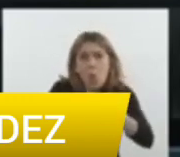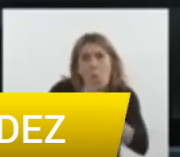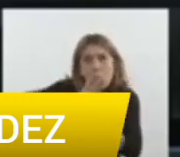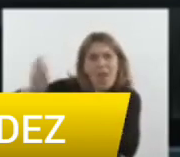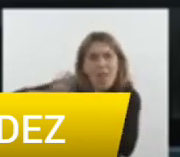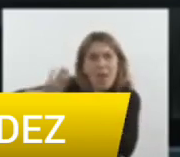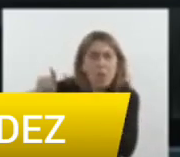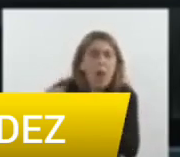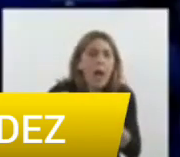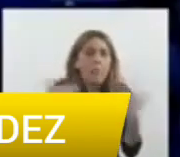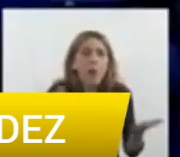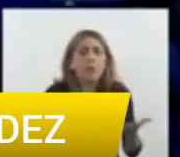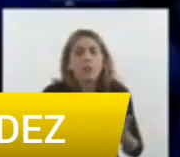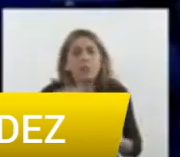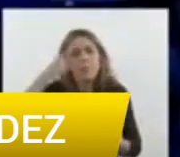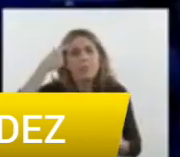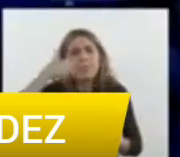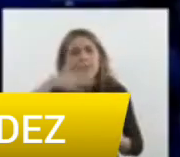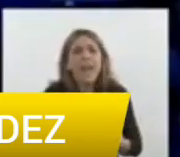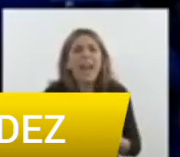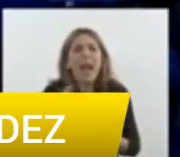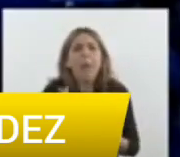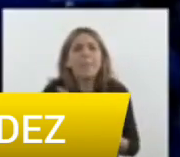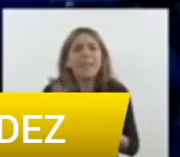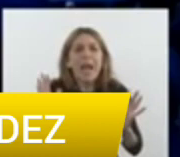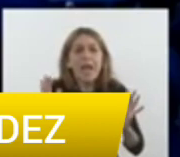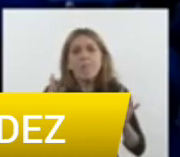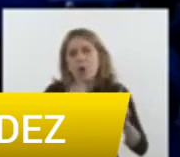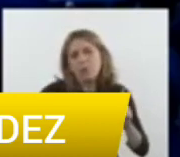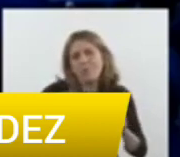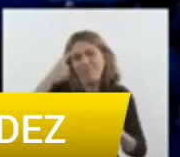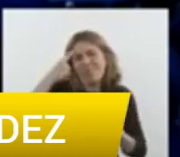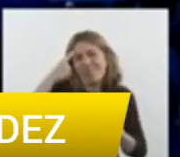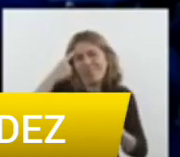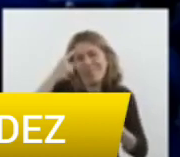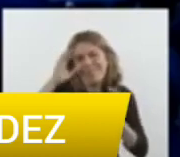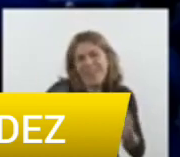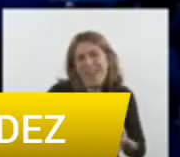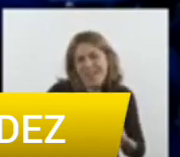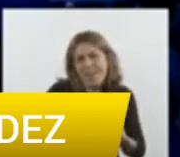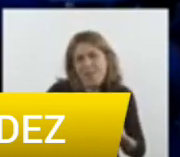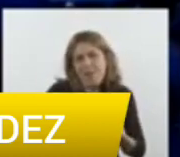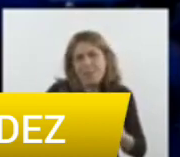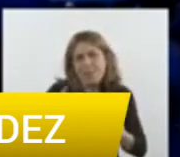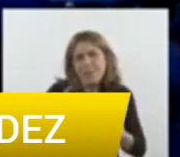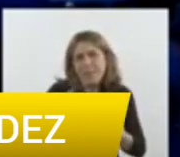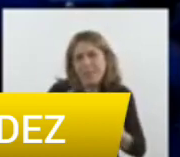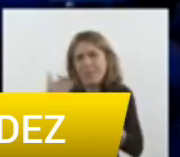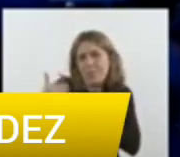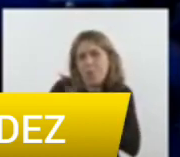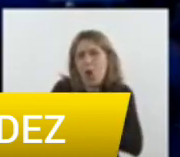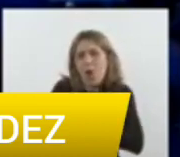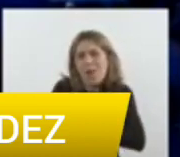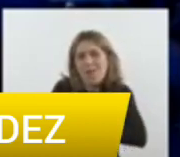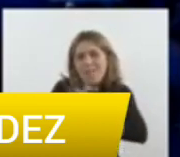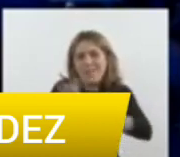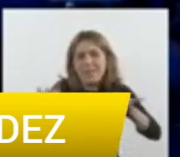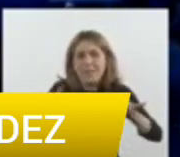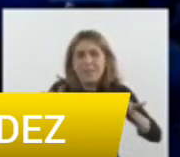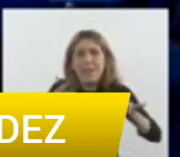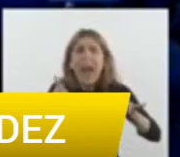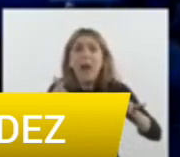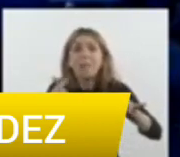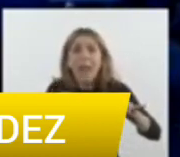entender que el capitalismo, tal como lo conocimos hasta la pandemia, no ha dado buenos